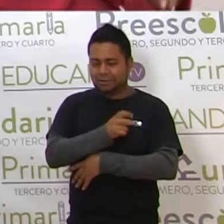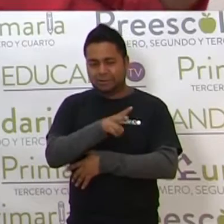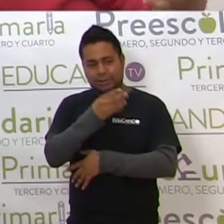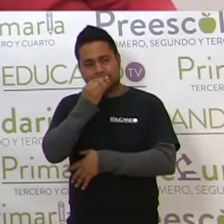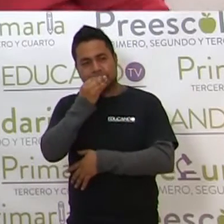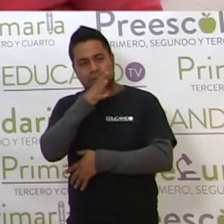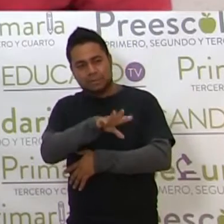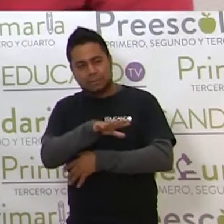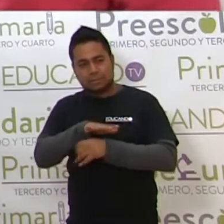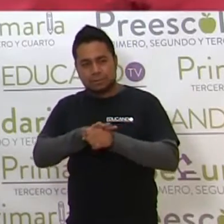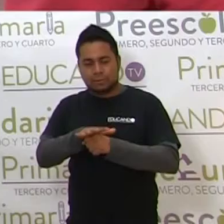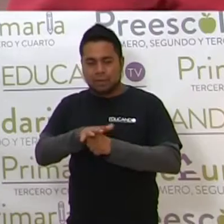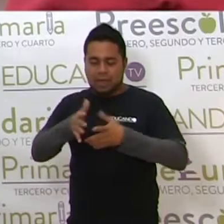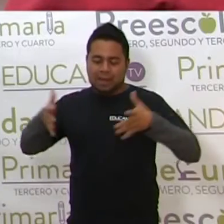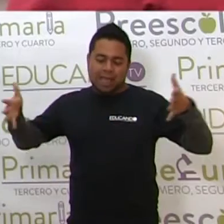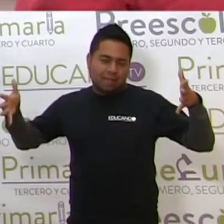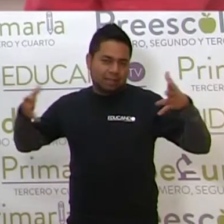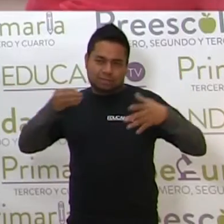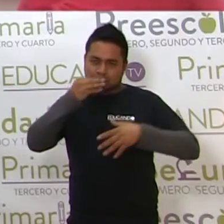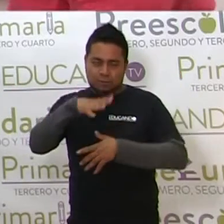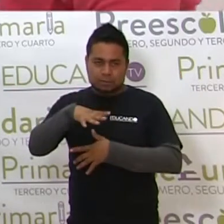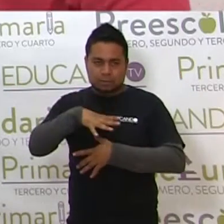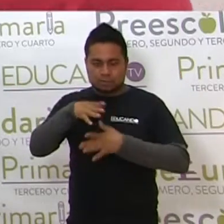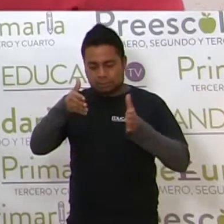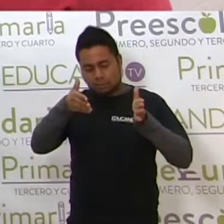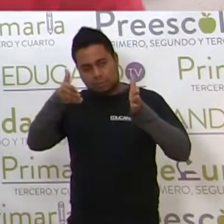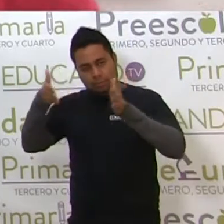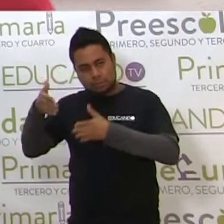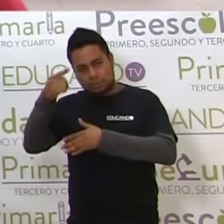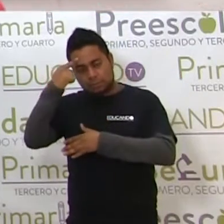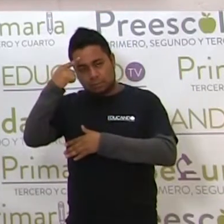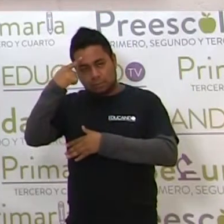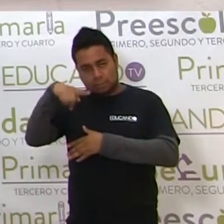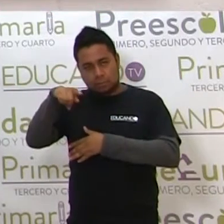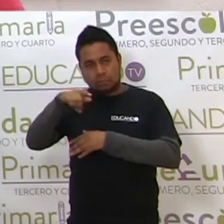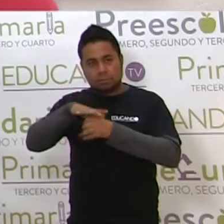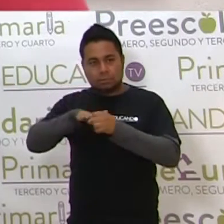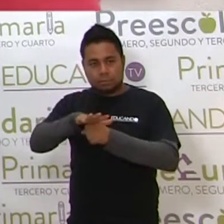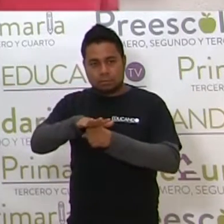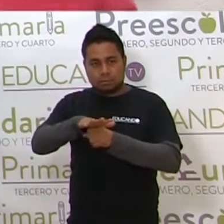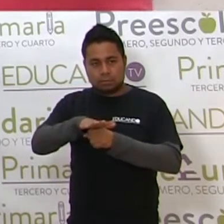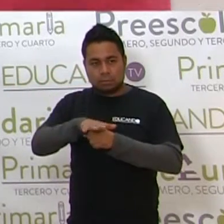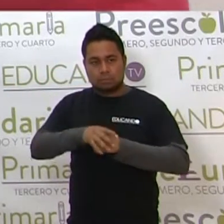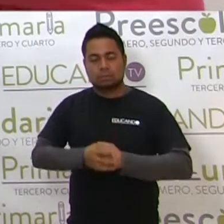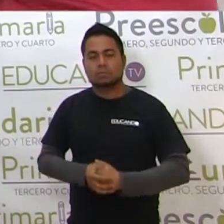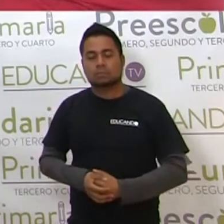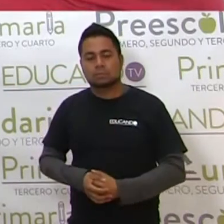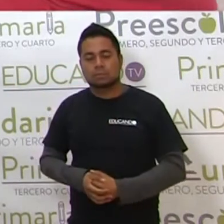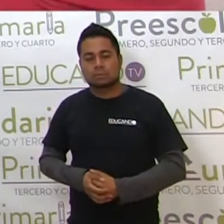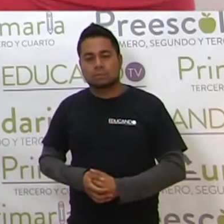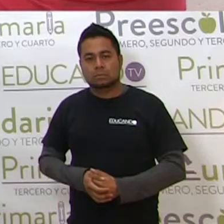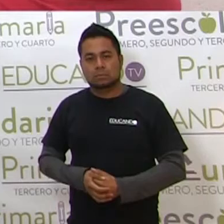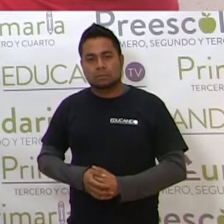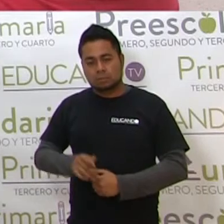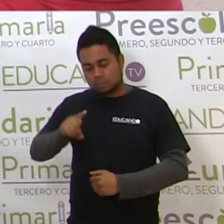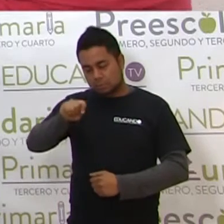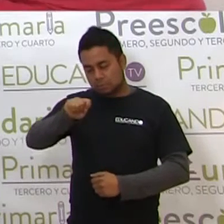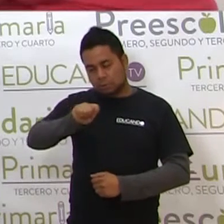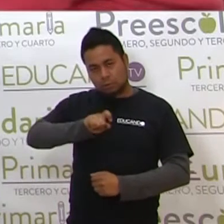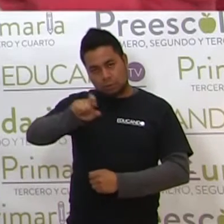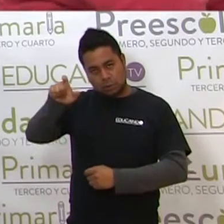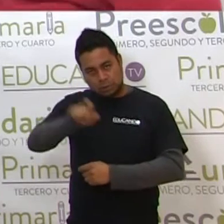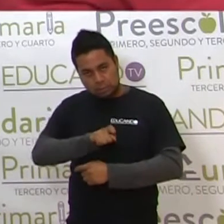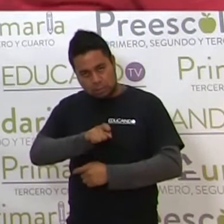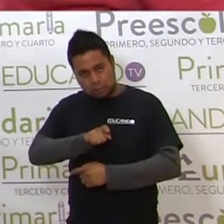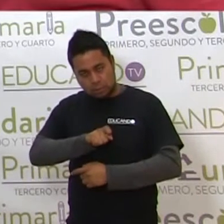hermoso largo y todo tenemos a de la región del de tustepec